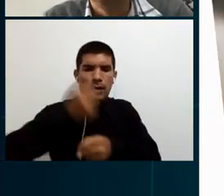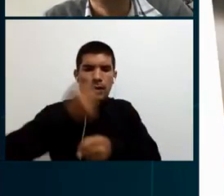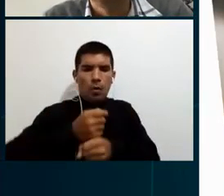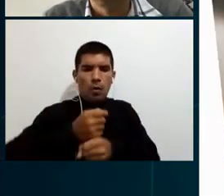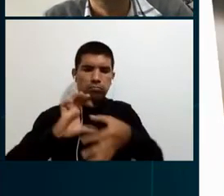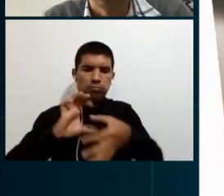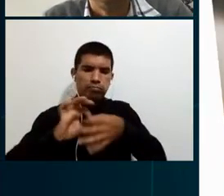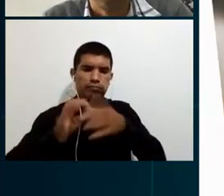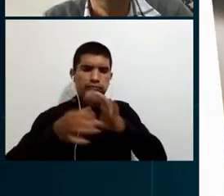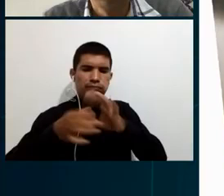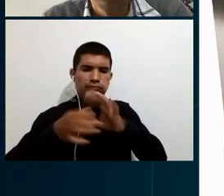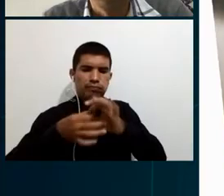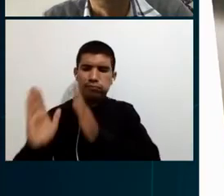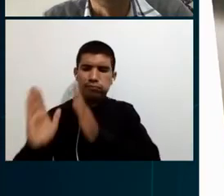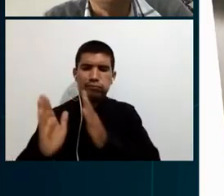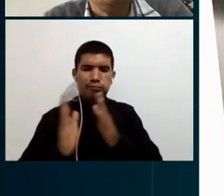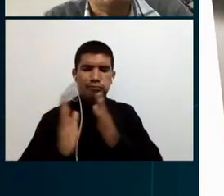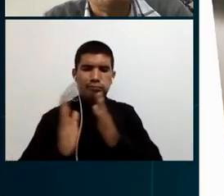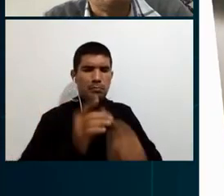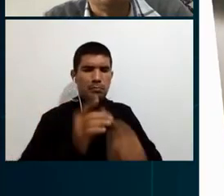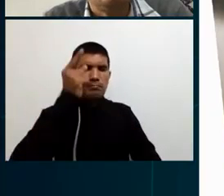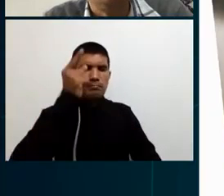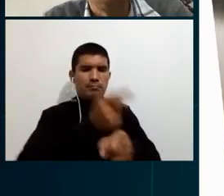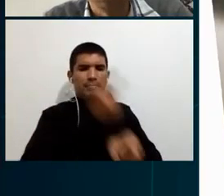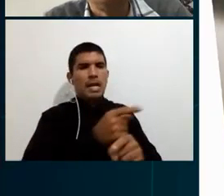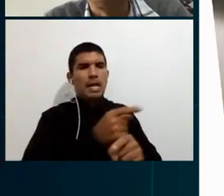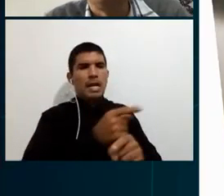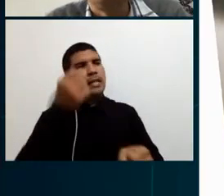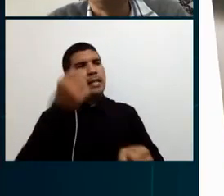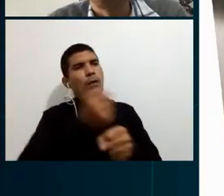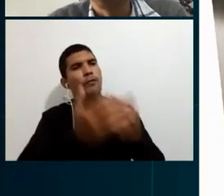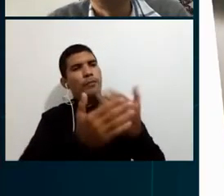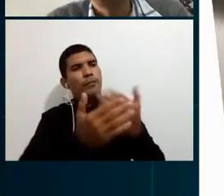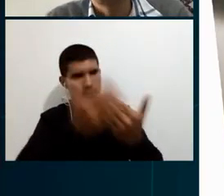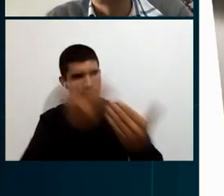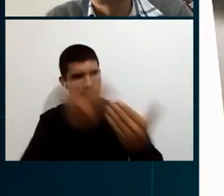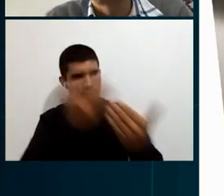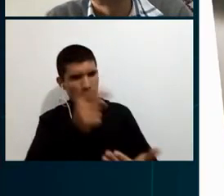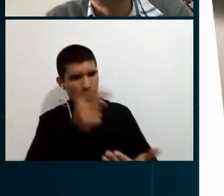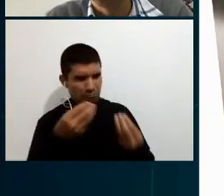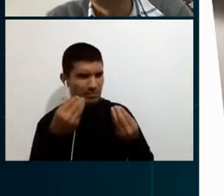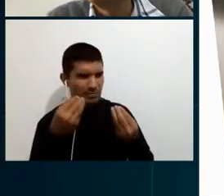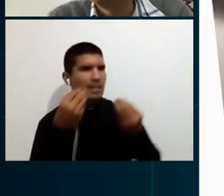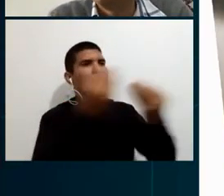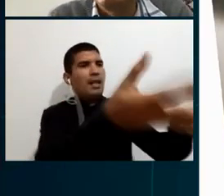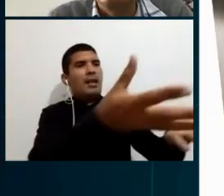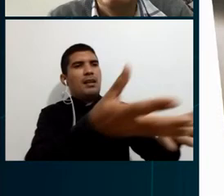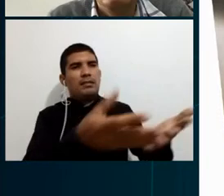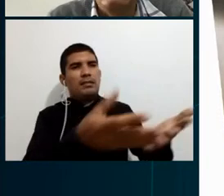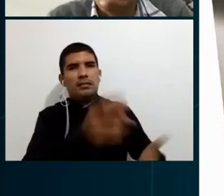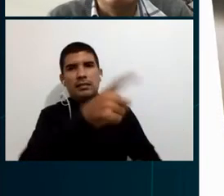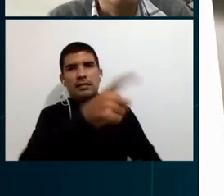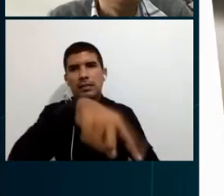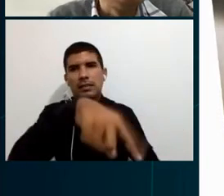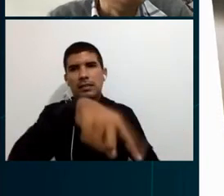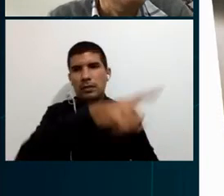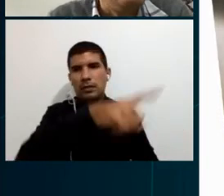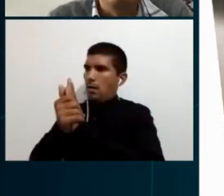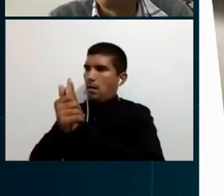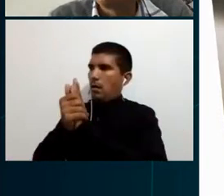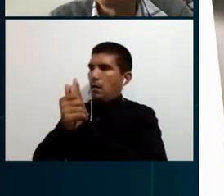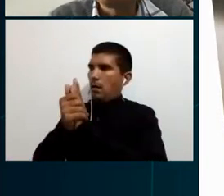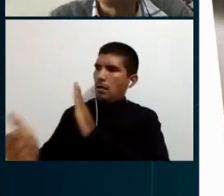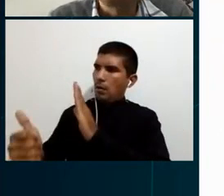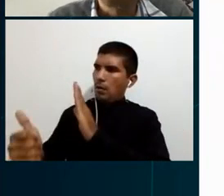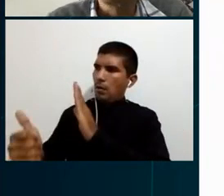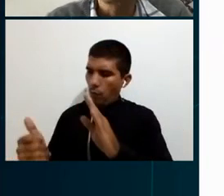del edificio de nosotros hasta el presidente de una empresa. Esta es una de las primeras habilidades que la cuarta revolución industrial debemos